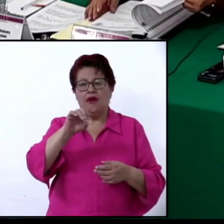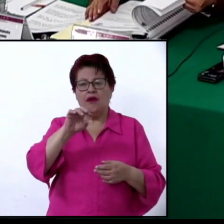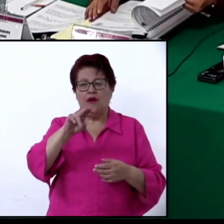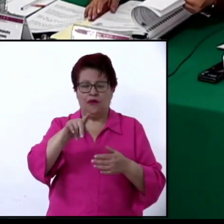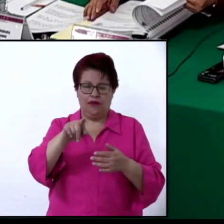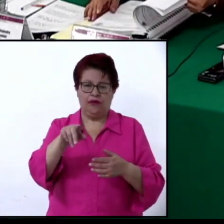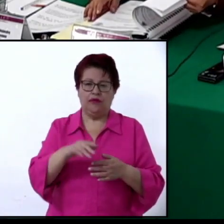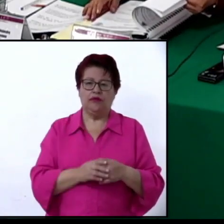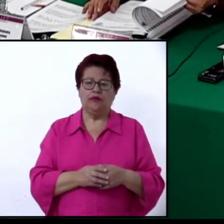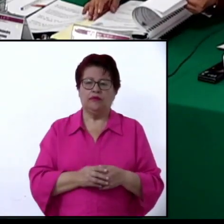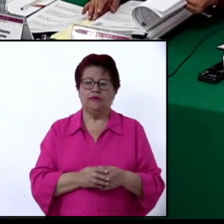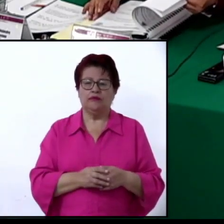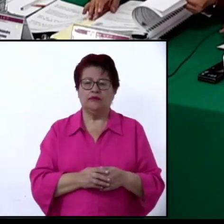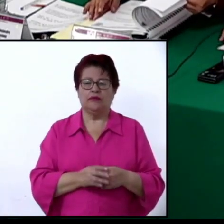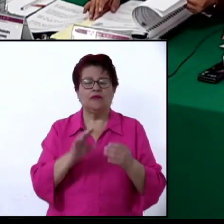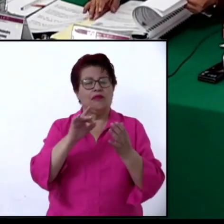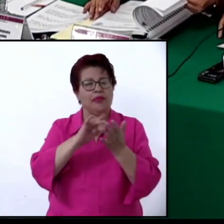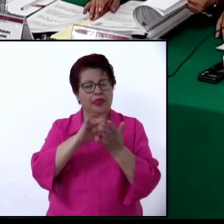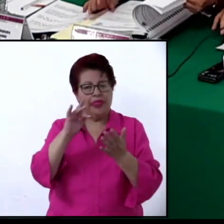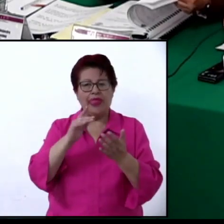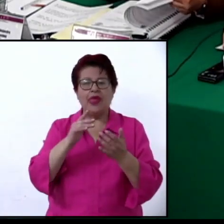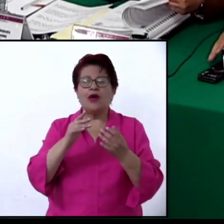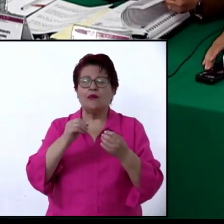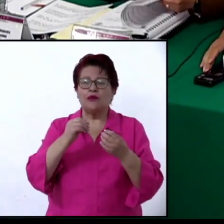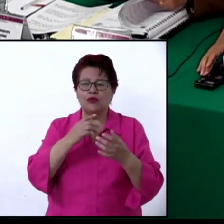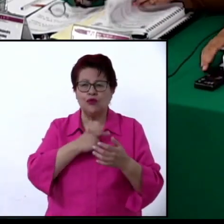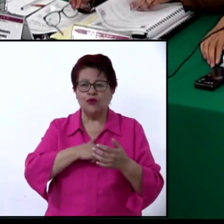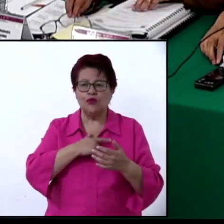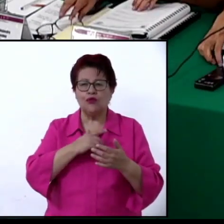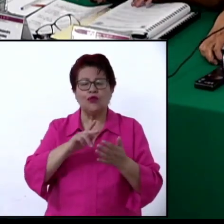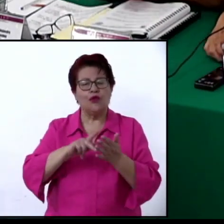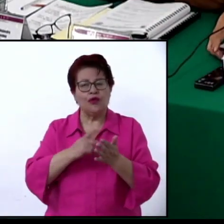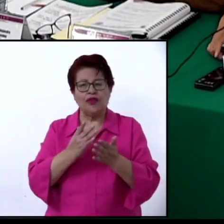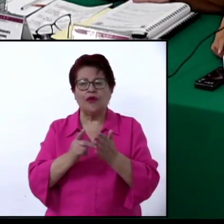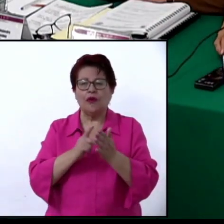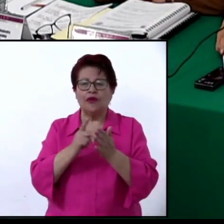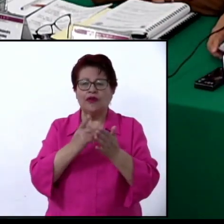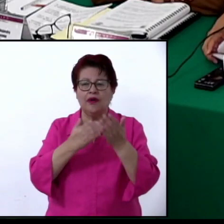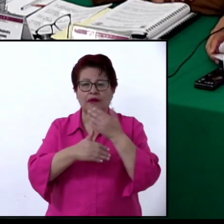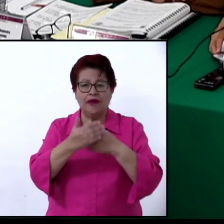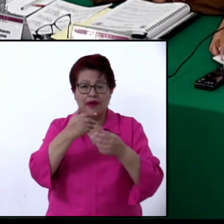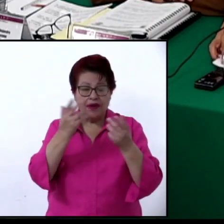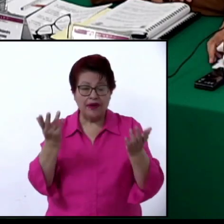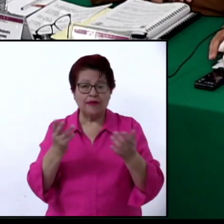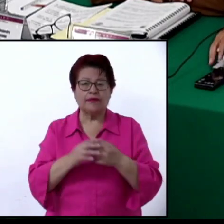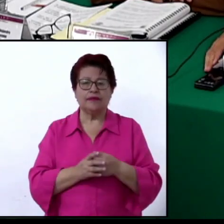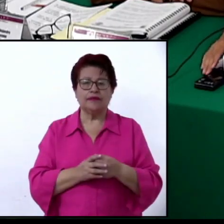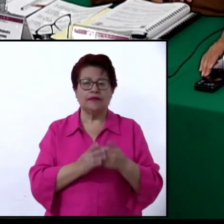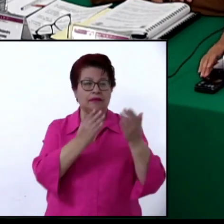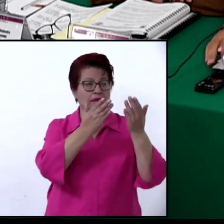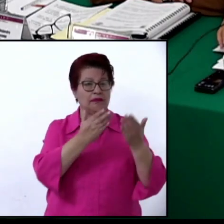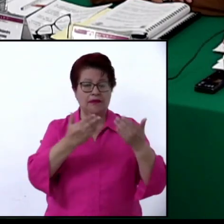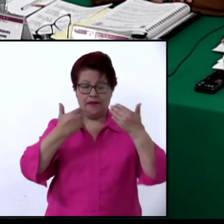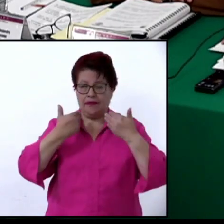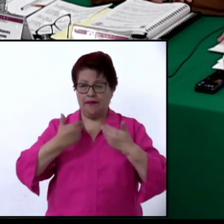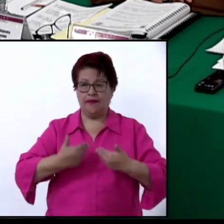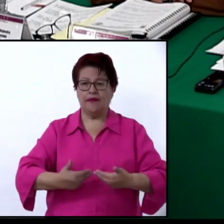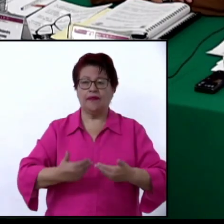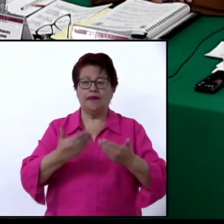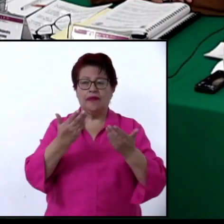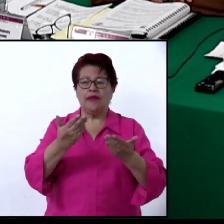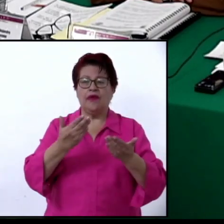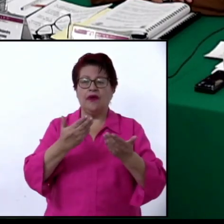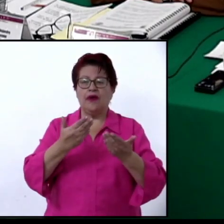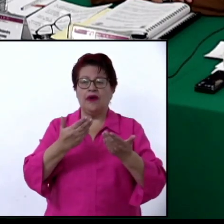Muy bien, muchas gracias. Realmente me da mucho gusto tener la oportunidad de presentarme